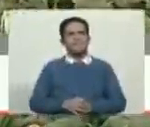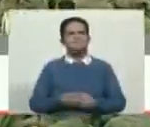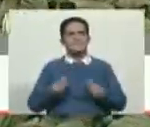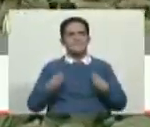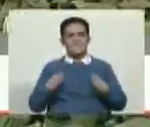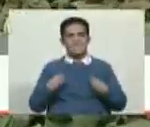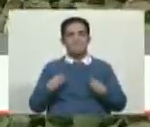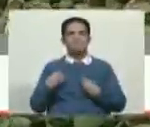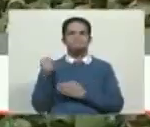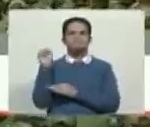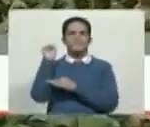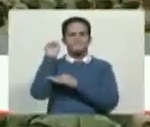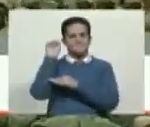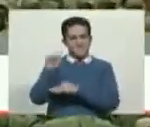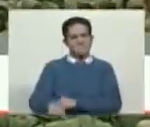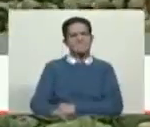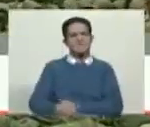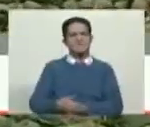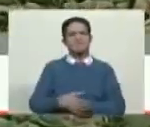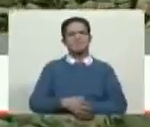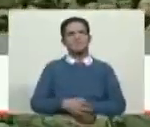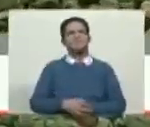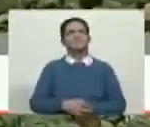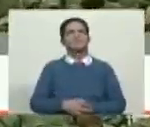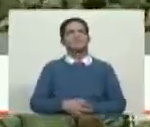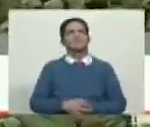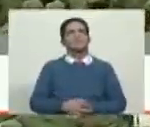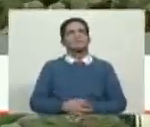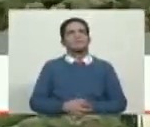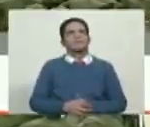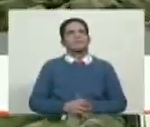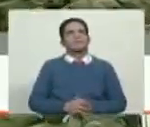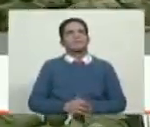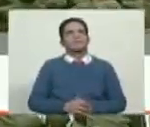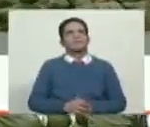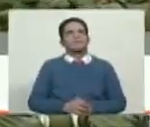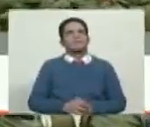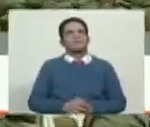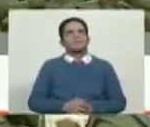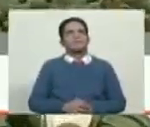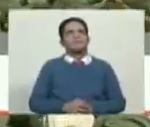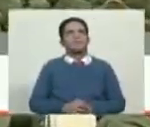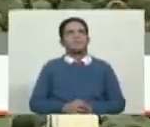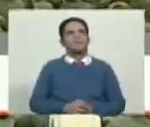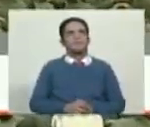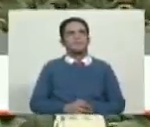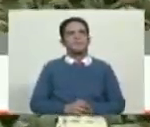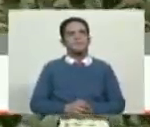¡Viviremos y venceremos, mi comandante en jefe! Yo quiero